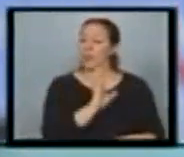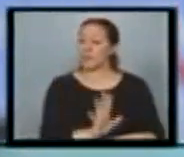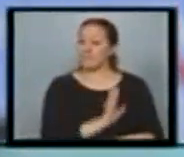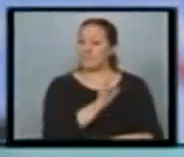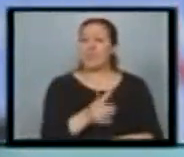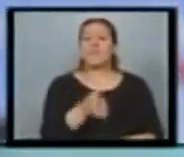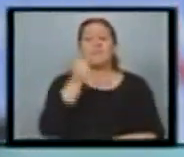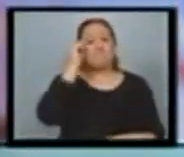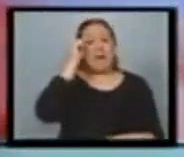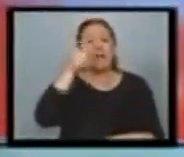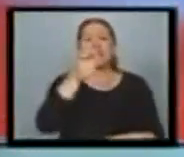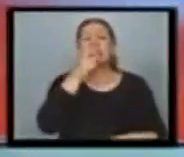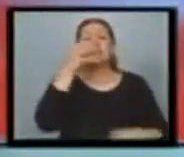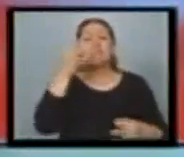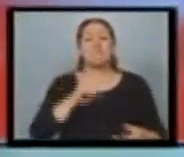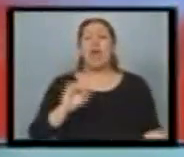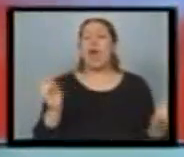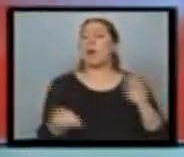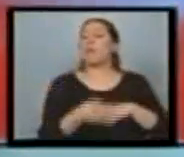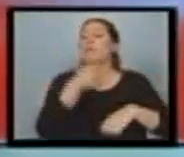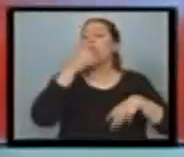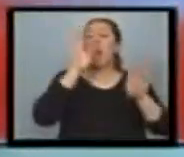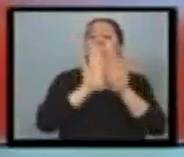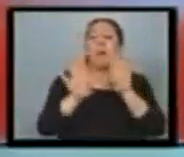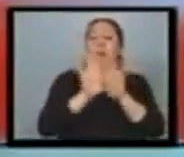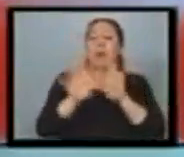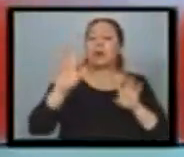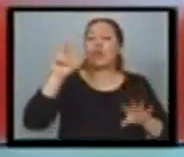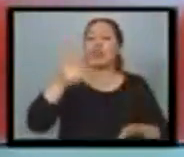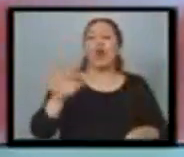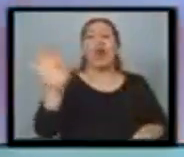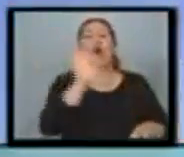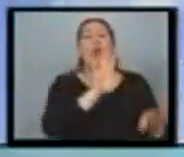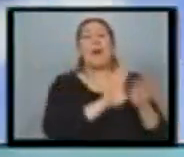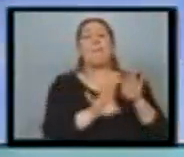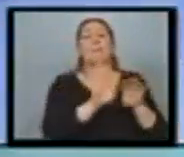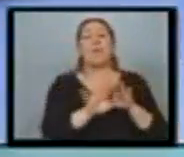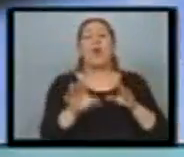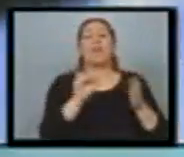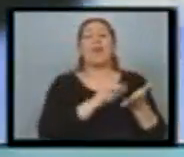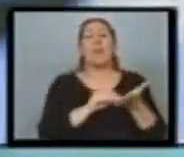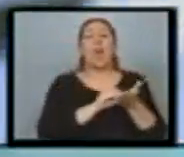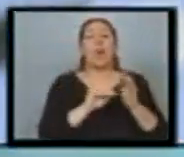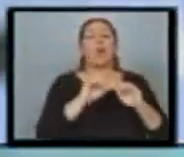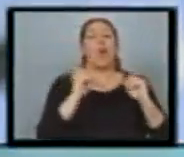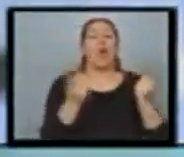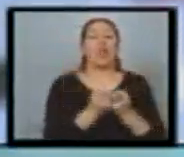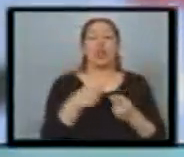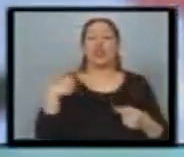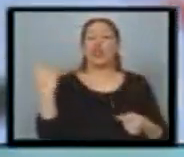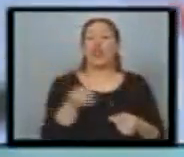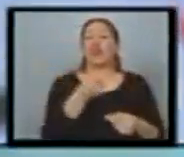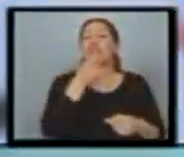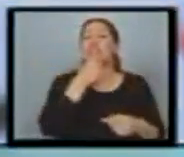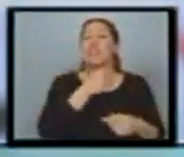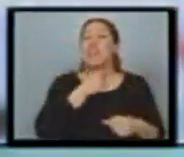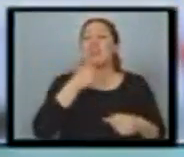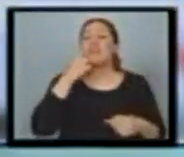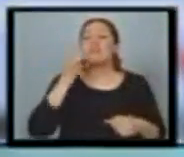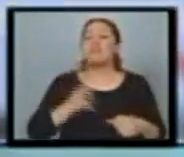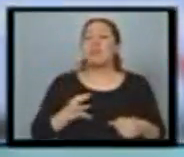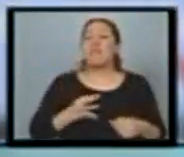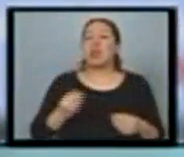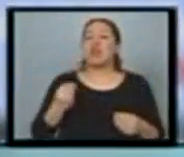dado en la puerta del hotel o en la puerta del estudio jurídico de Burlando, que es Vox Populi. O sea, todo el mundo, si quiere saber cómo ir a verlo,